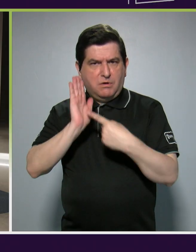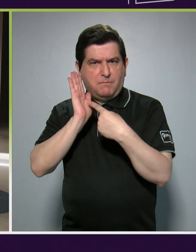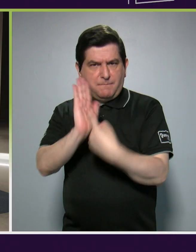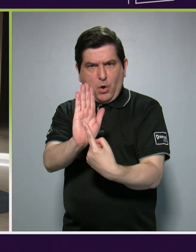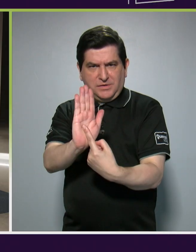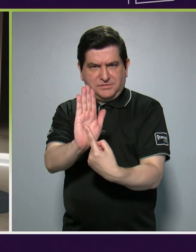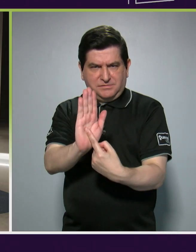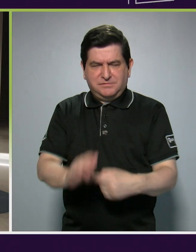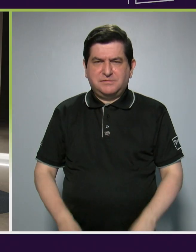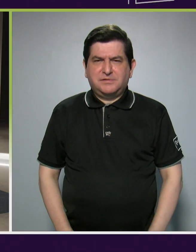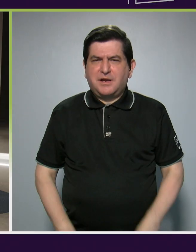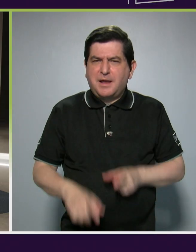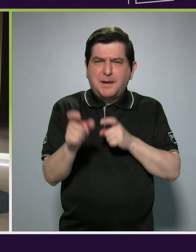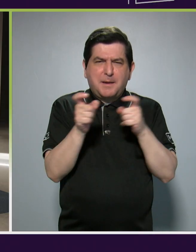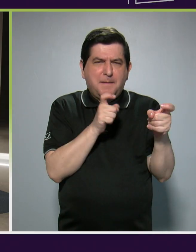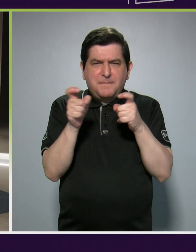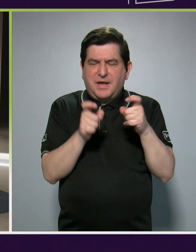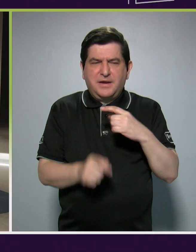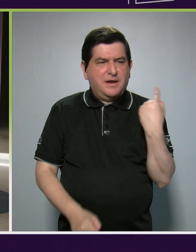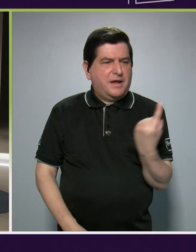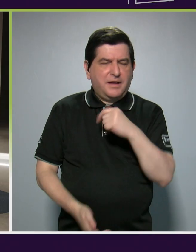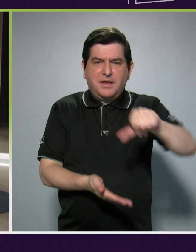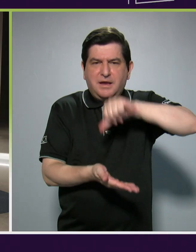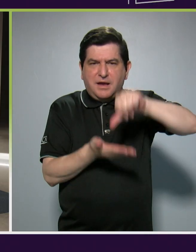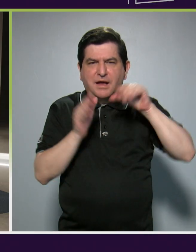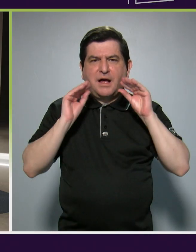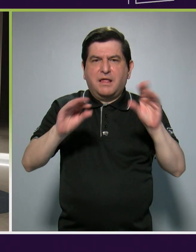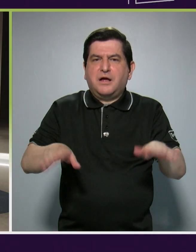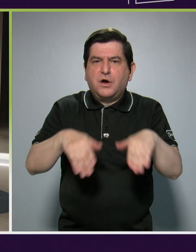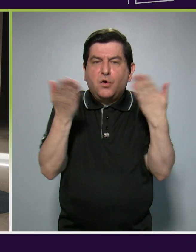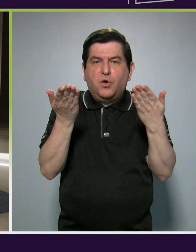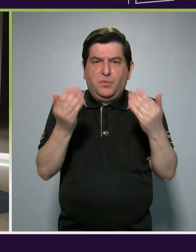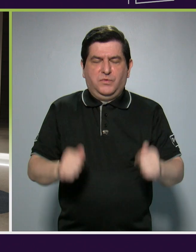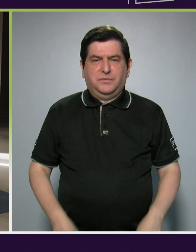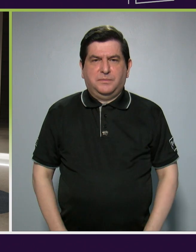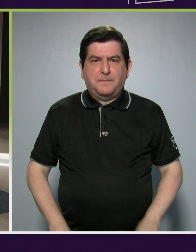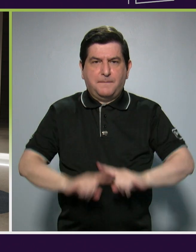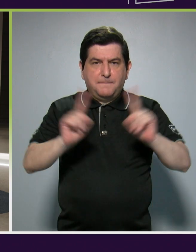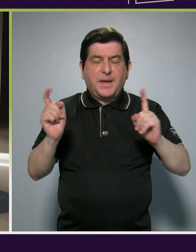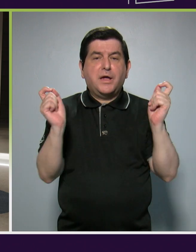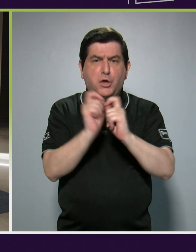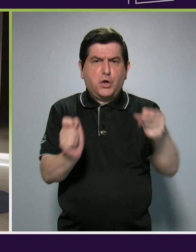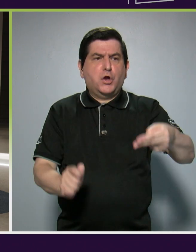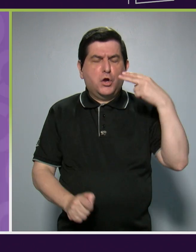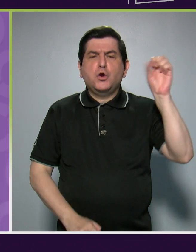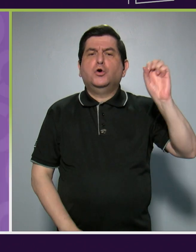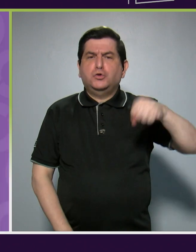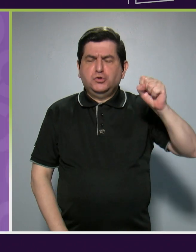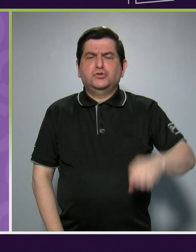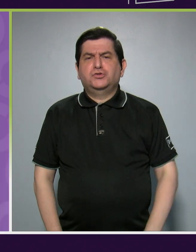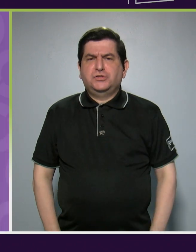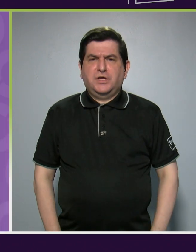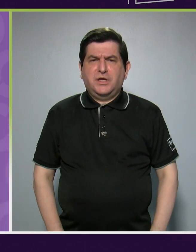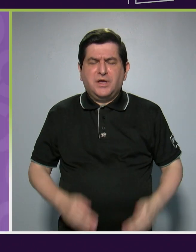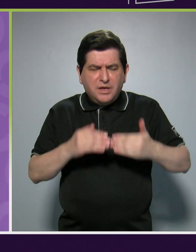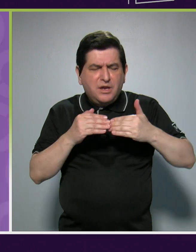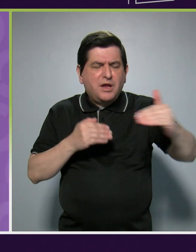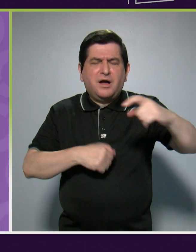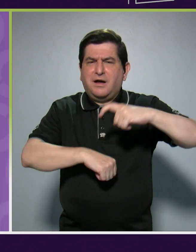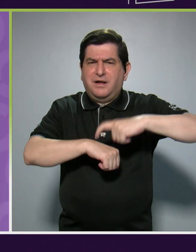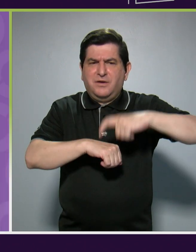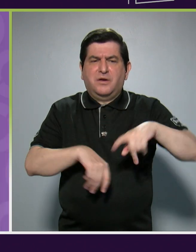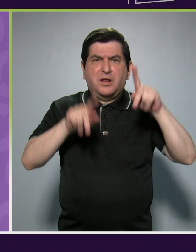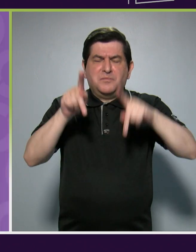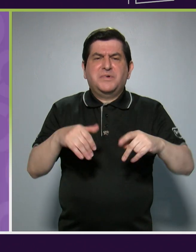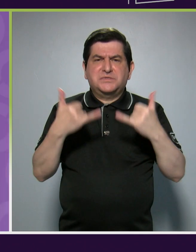cómo se va a manejar en cada centro educativo. Pero claro que hay antecedentes porque durante mucho tiempo, bueno, ahora la gente